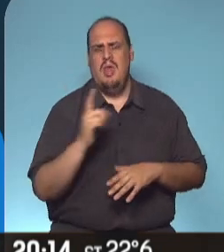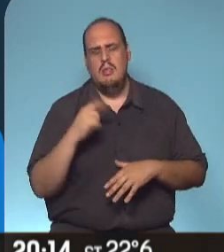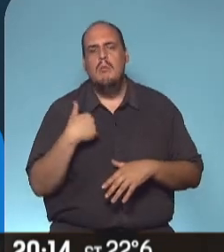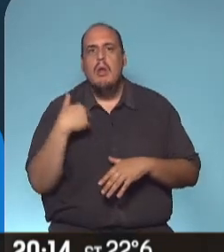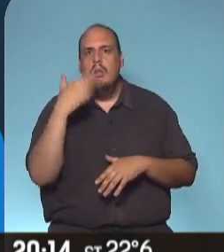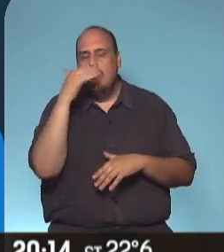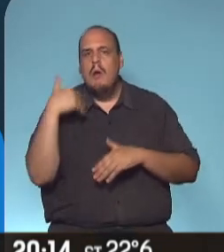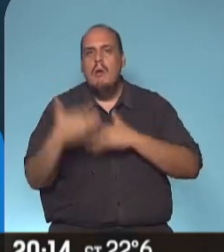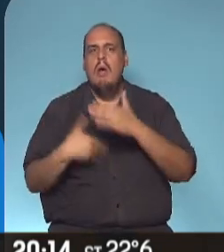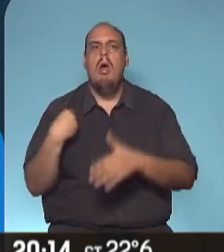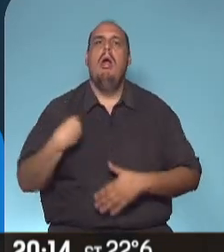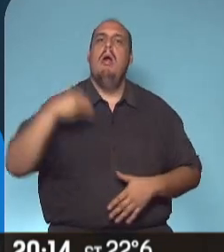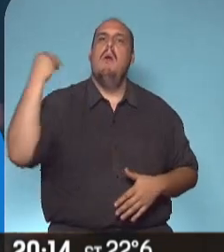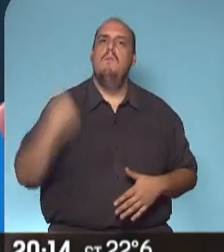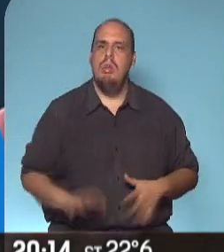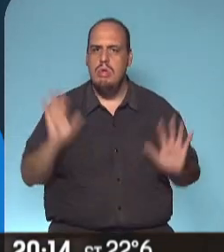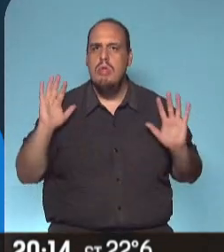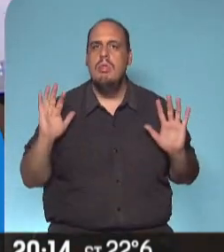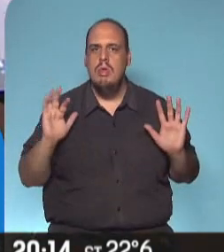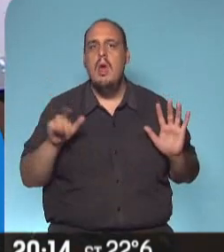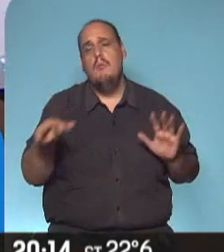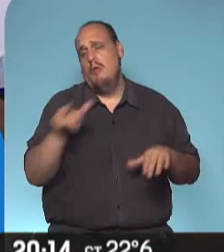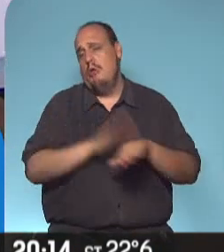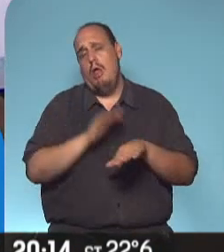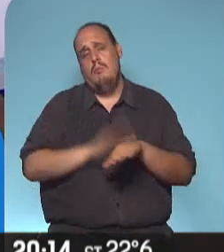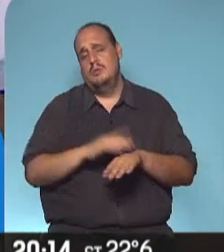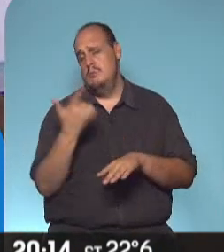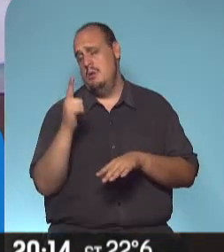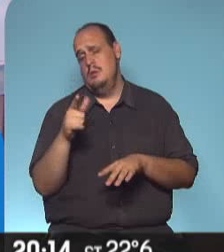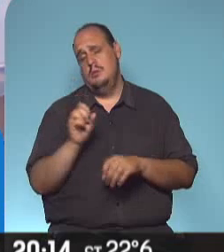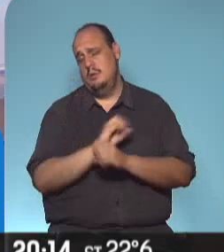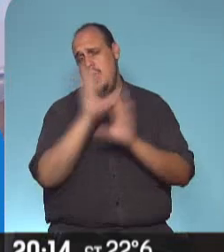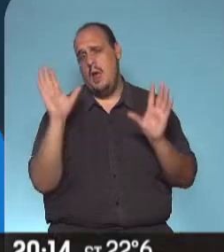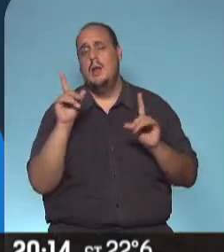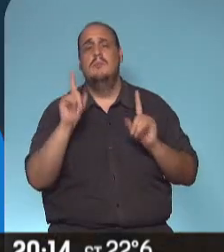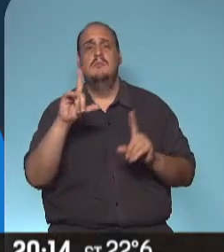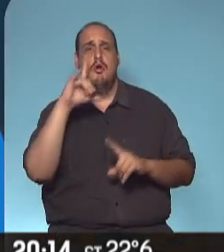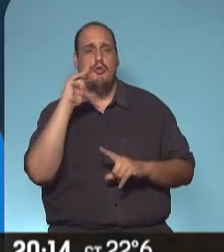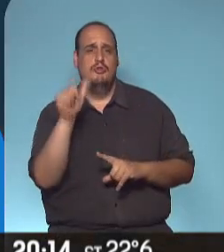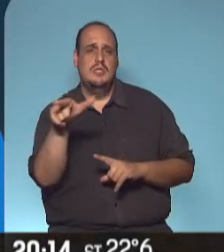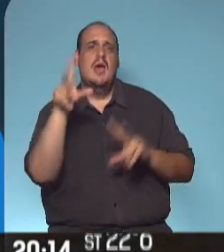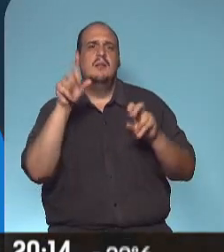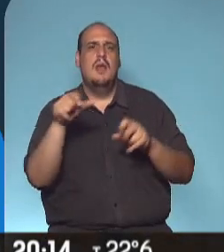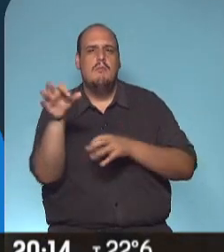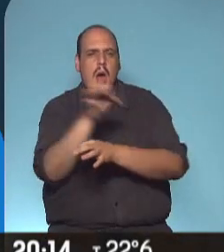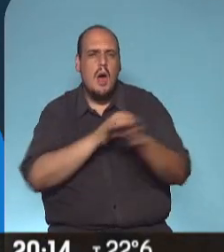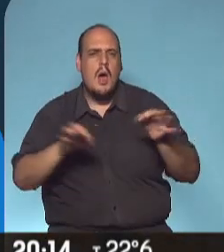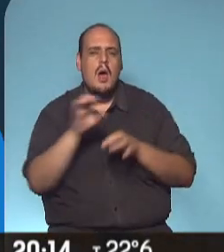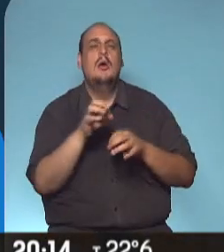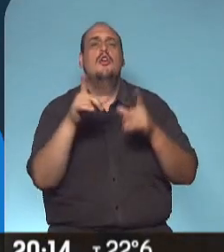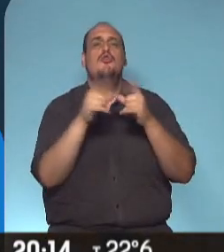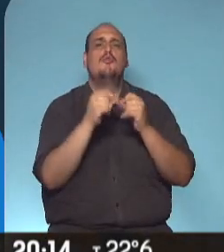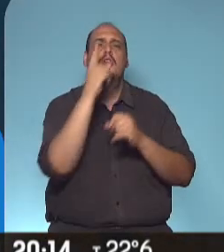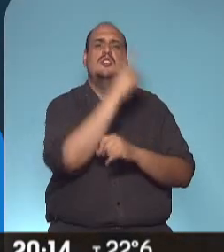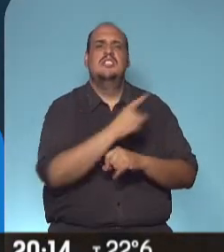era tan importante esto pero eso es una irresponsabilidad clara lo que decía lucía de la complicación logística el número 134